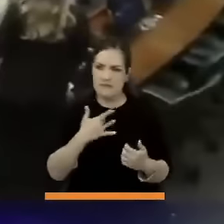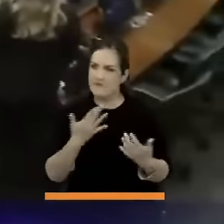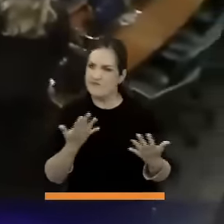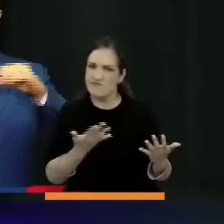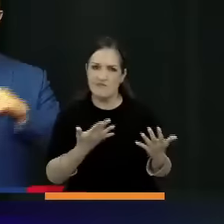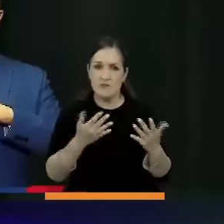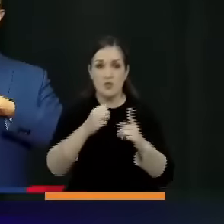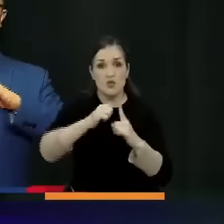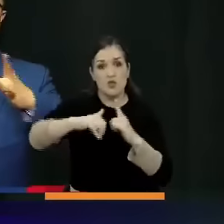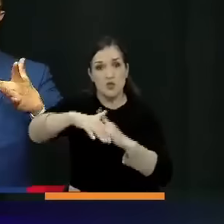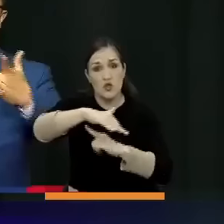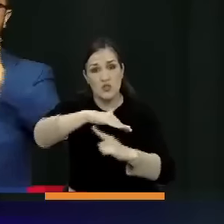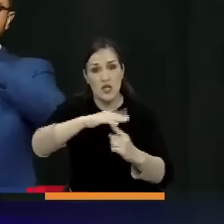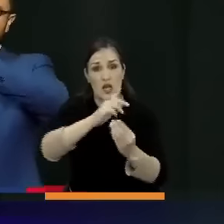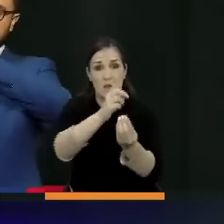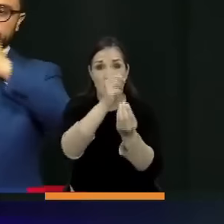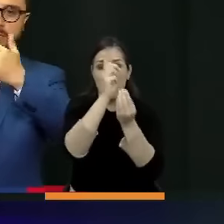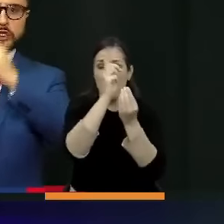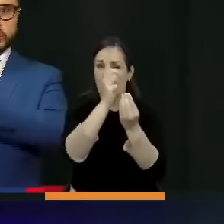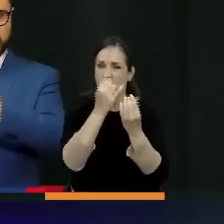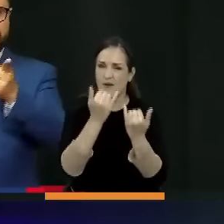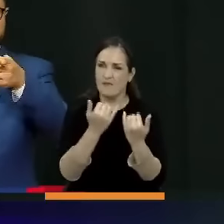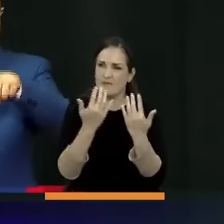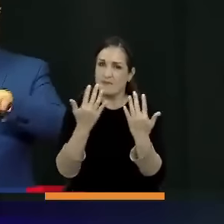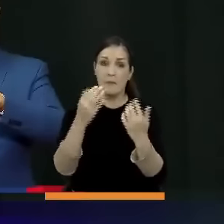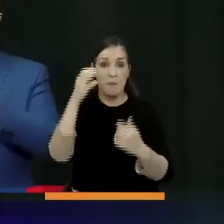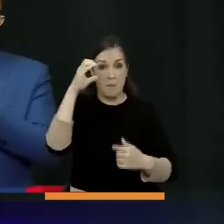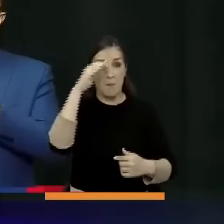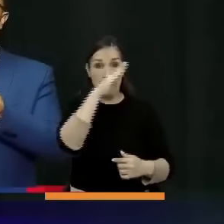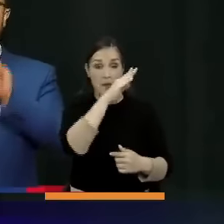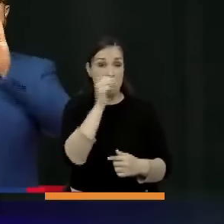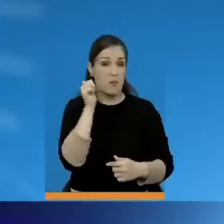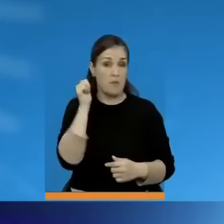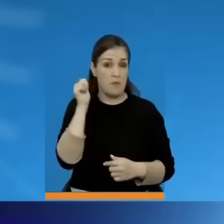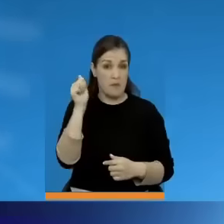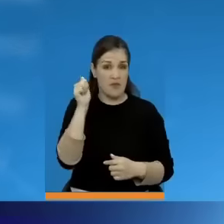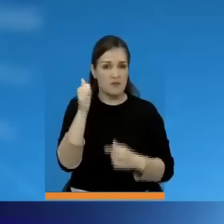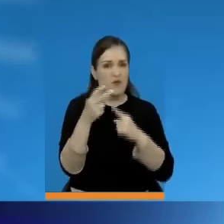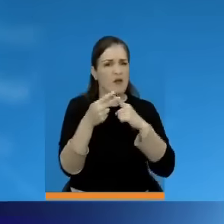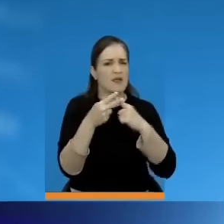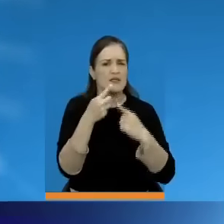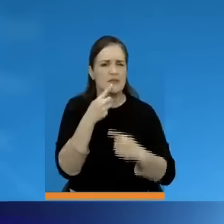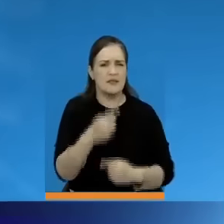lo manifestó en su cuenta de X el presidente de la República, Gustavo Petro.